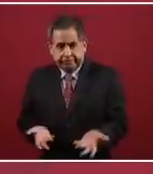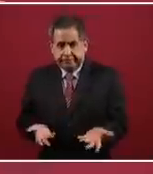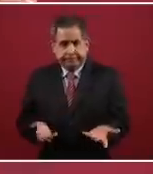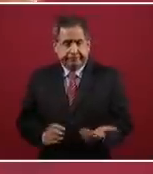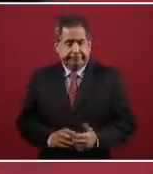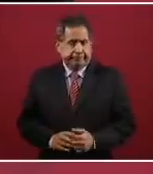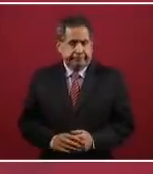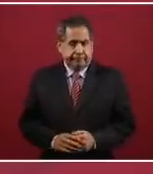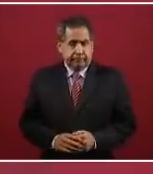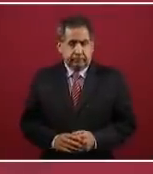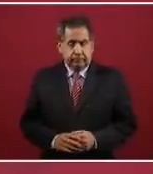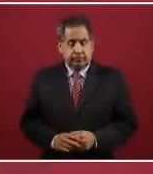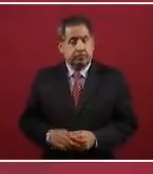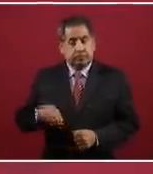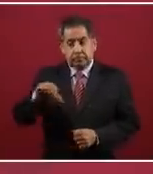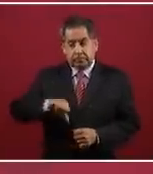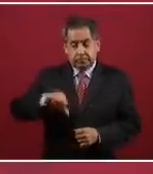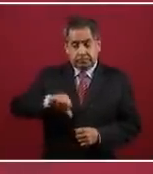Hoy